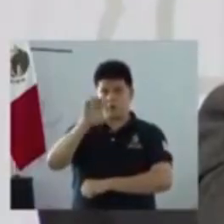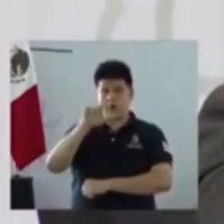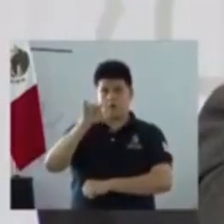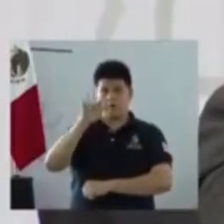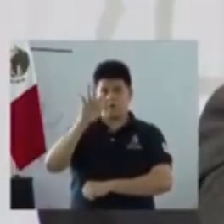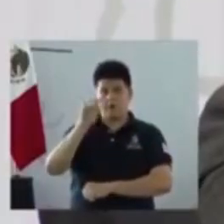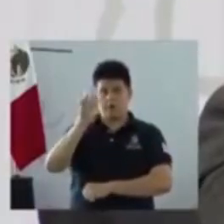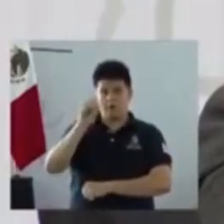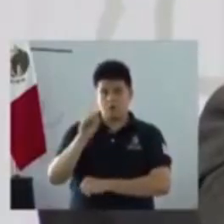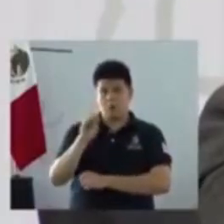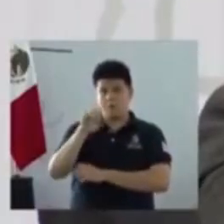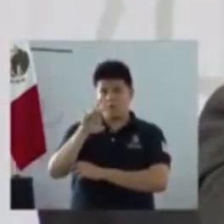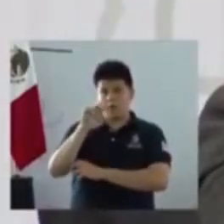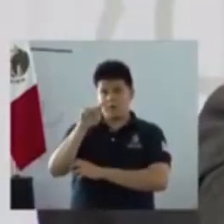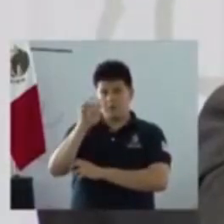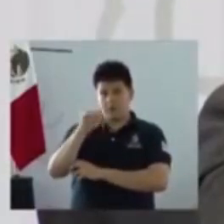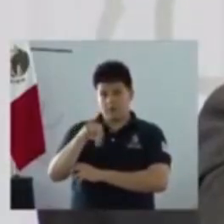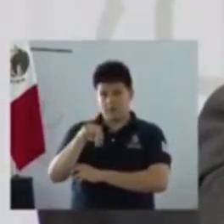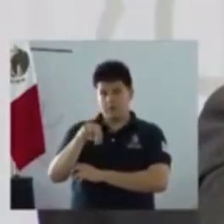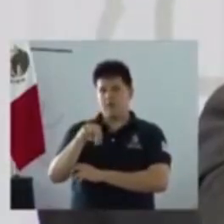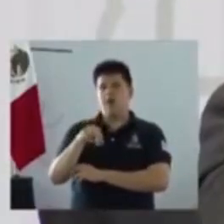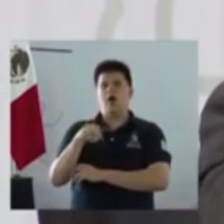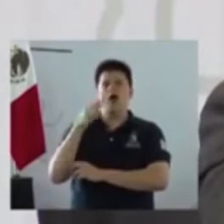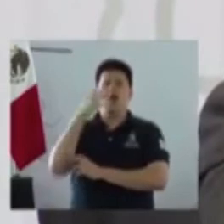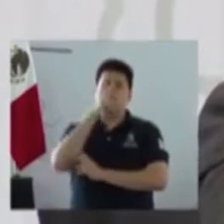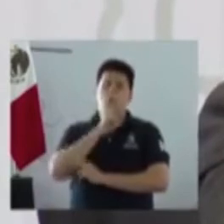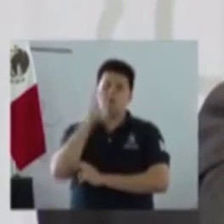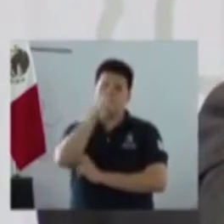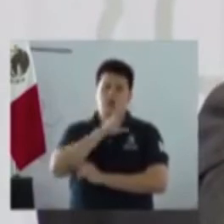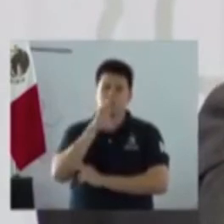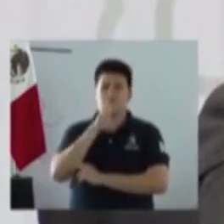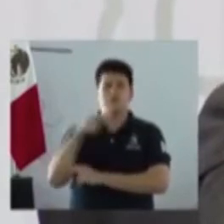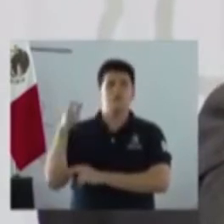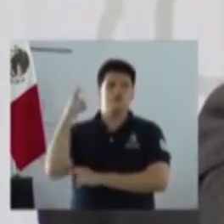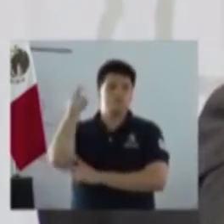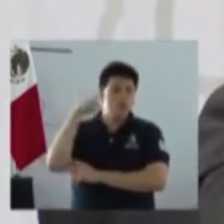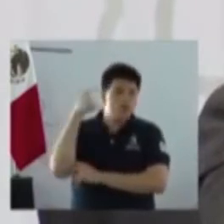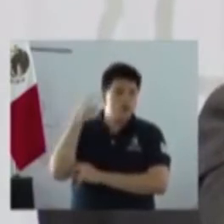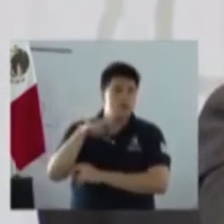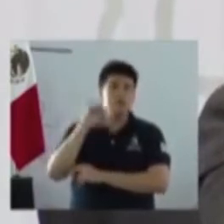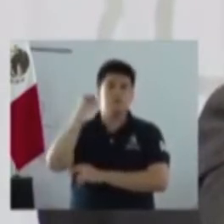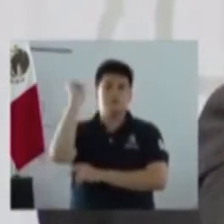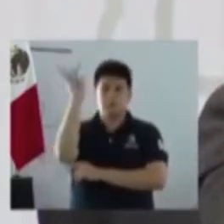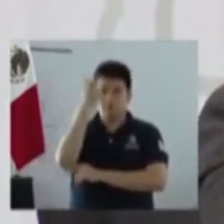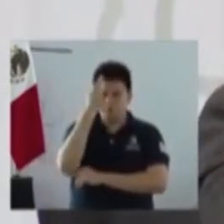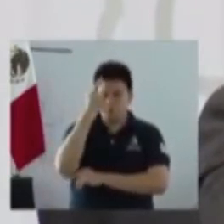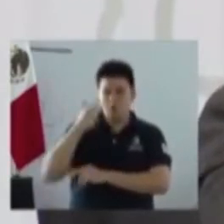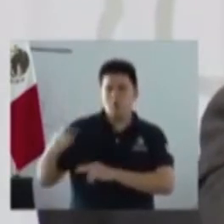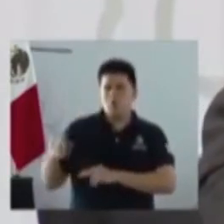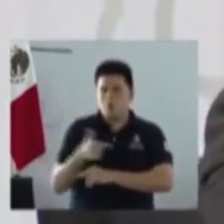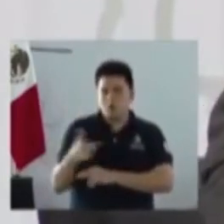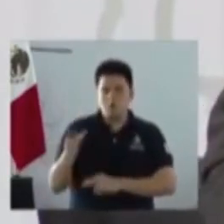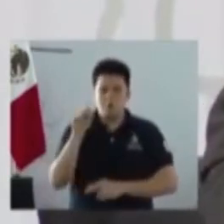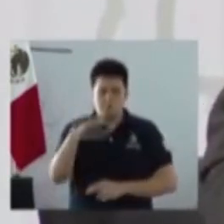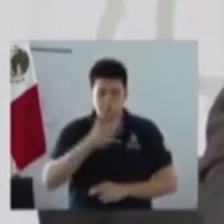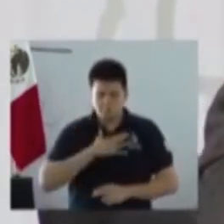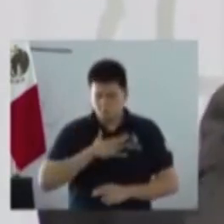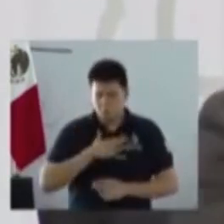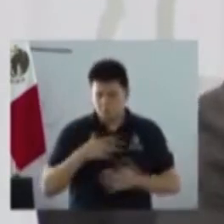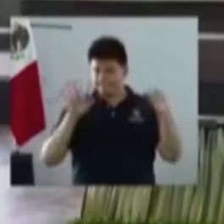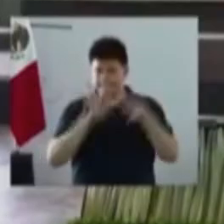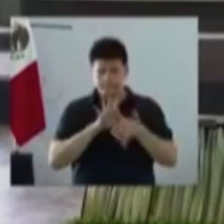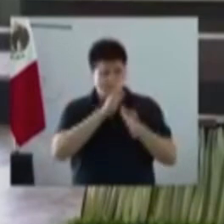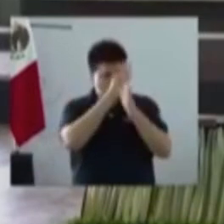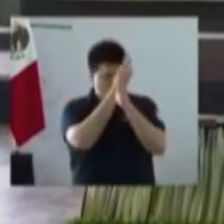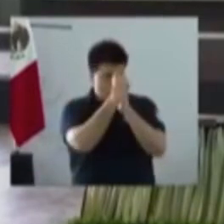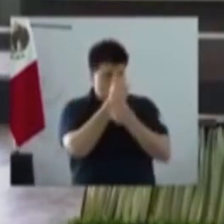de la Alianza Centro Bajío Occidente, Diego Sinué, gobernador de Guanajuato, explicó que generarán alianzas